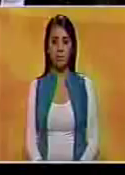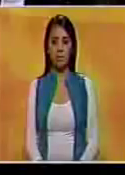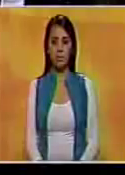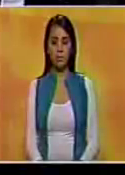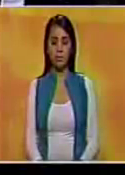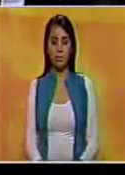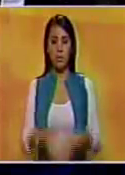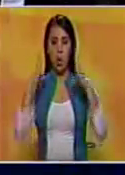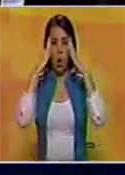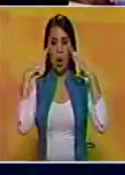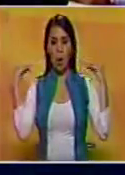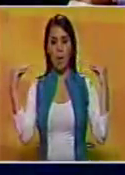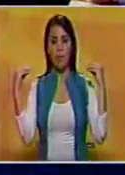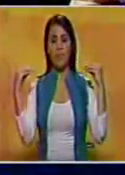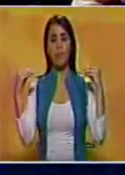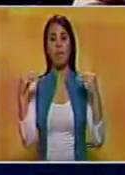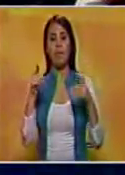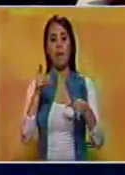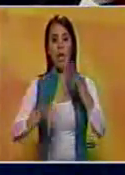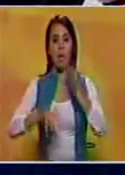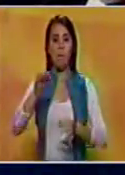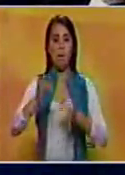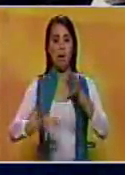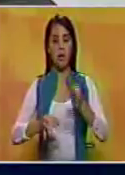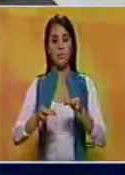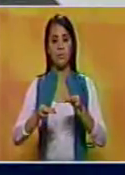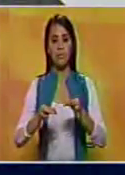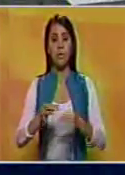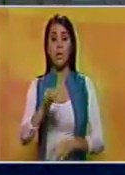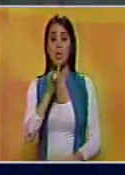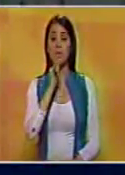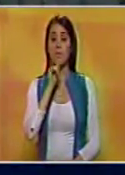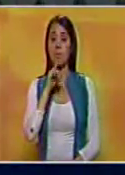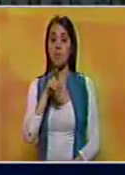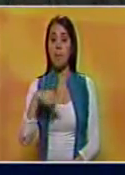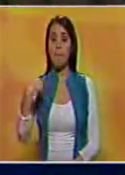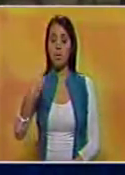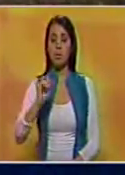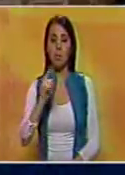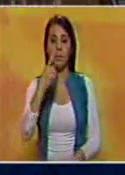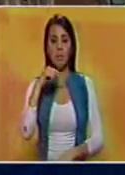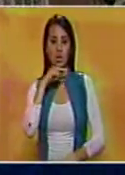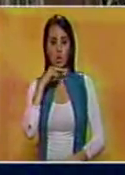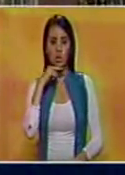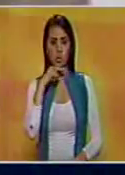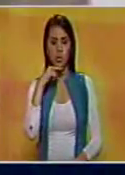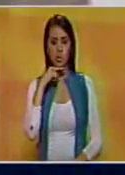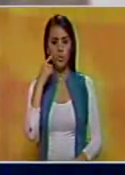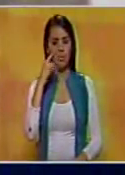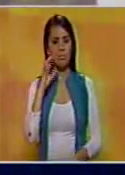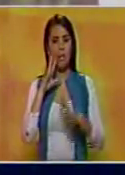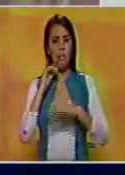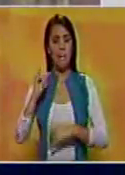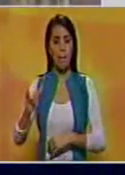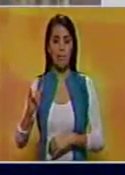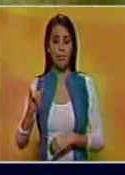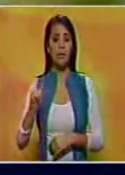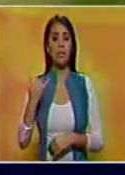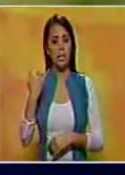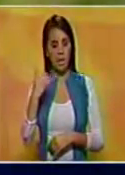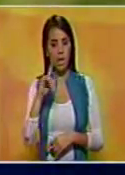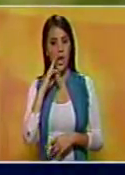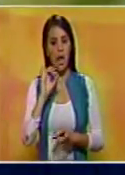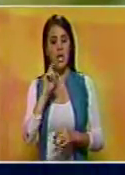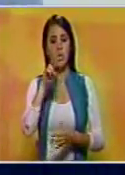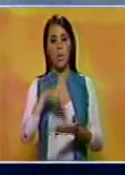En Holanda, la Corte Internacional de Justicia de La Haya anunciará el próximo 1 de octubre su fallo sobre la demanda marítima presentada